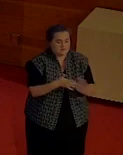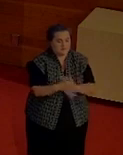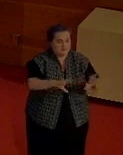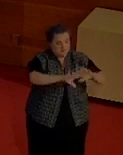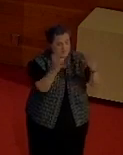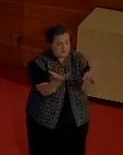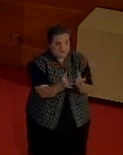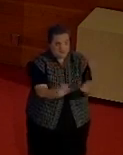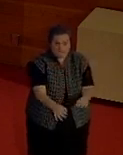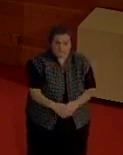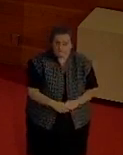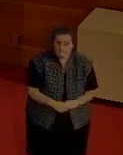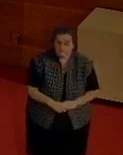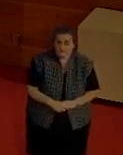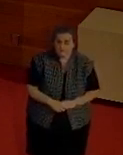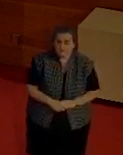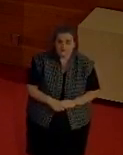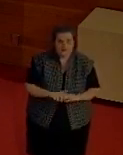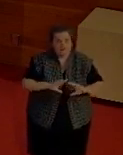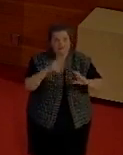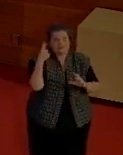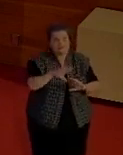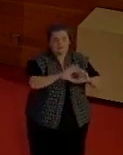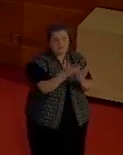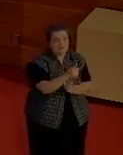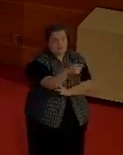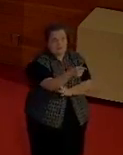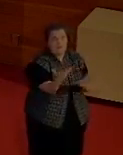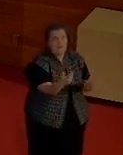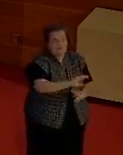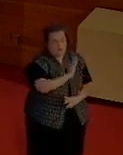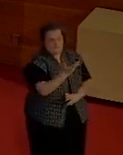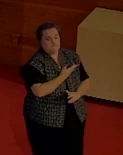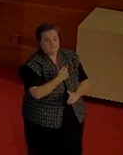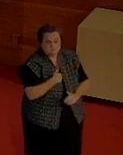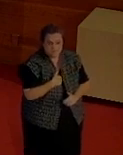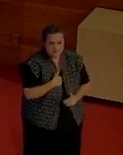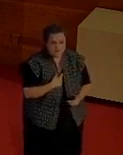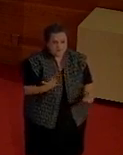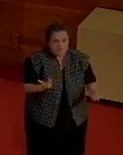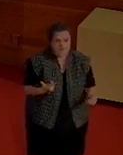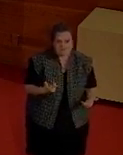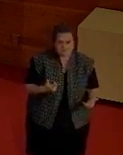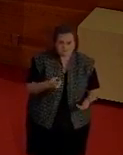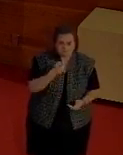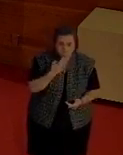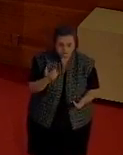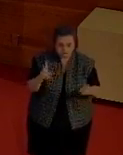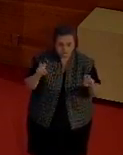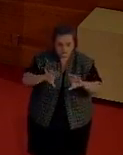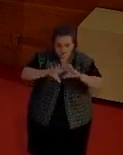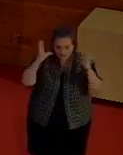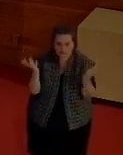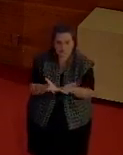que cualquier cosa que ocurra en cualquier lugar del planeta me va a afectar a mí aunque esté 10,000 km de distancia eso se llama globalización y luego ya veremos comoo